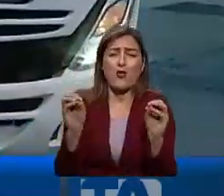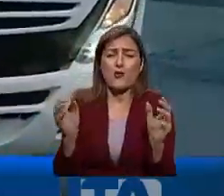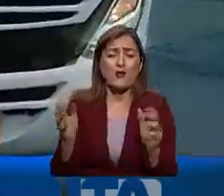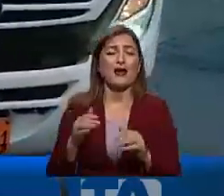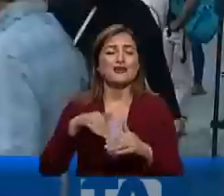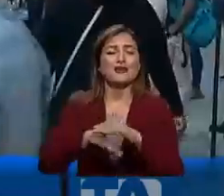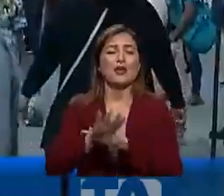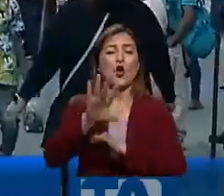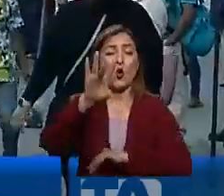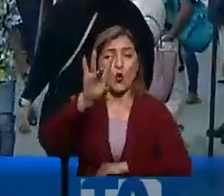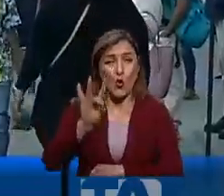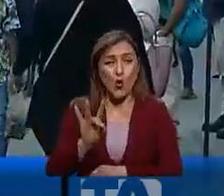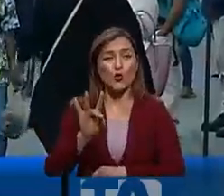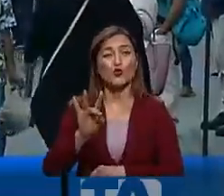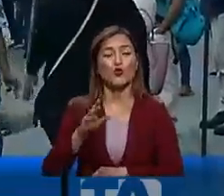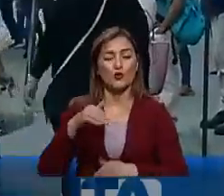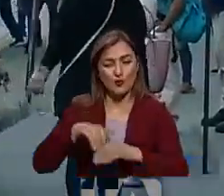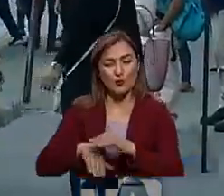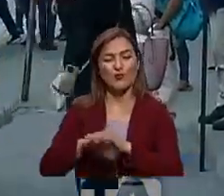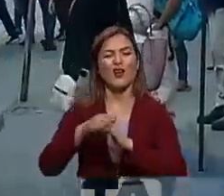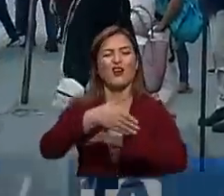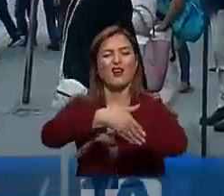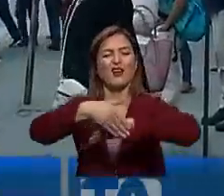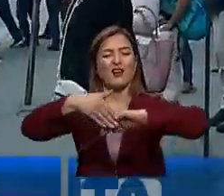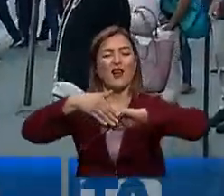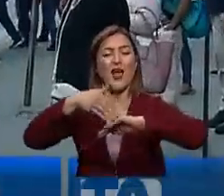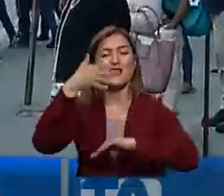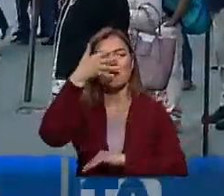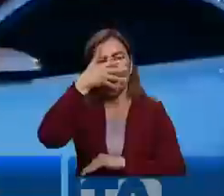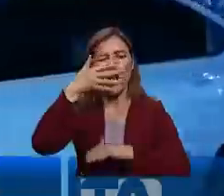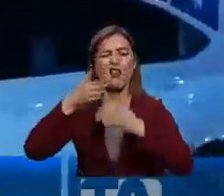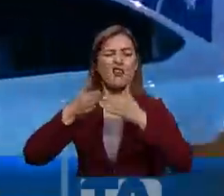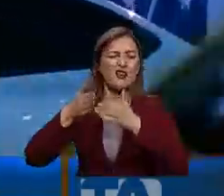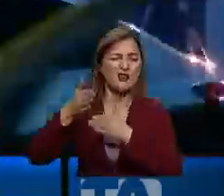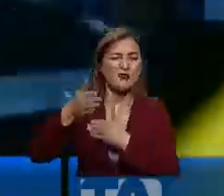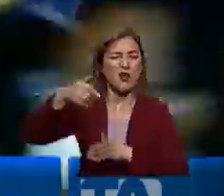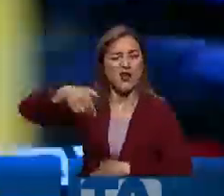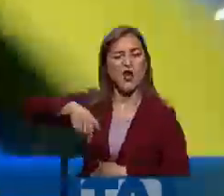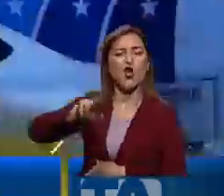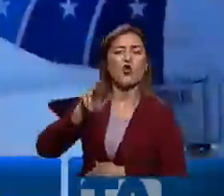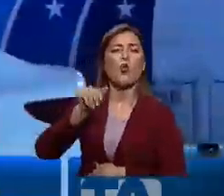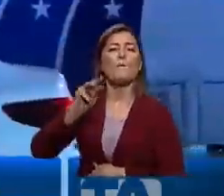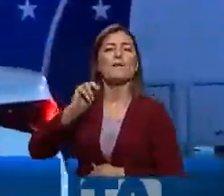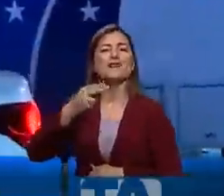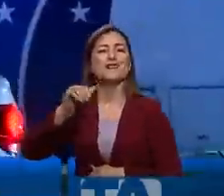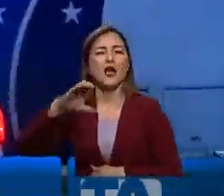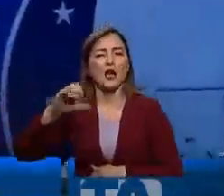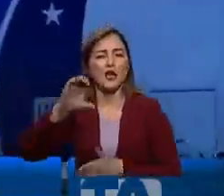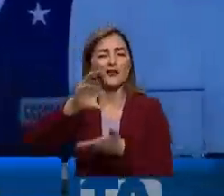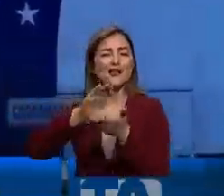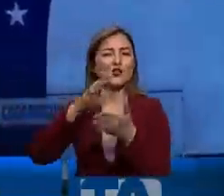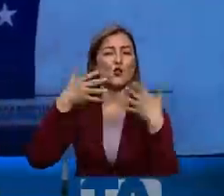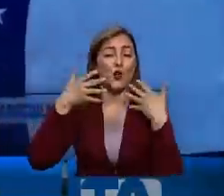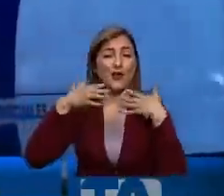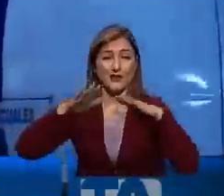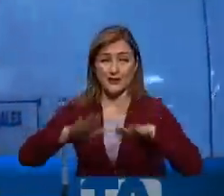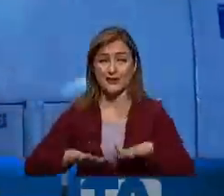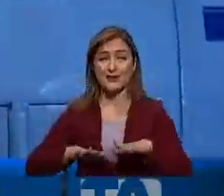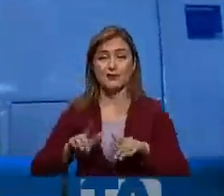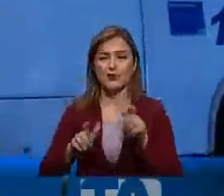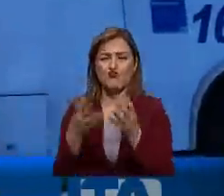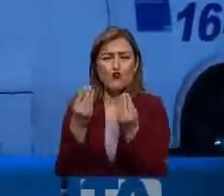de la 8 y la Juan Tan Camarengo, y también en calles como la Esmeralda, y aquí en la Rumichaca, en el centro de la ciudad, donde nos encontramos